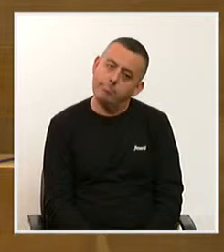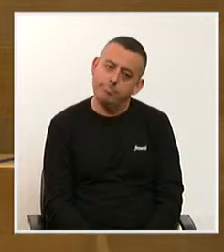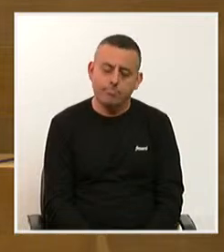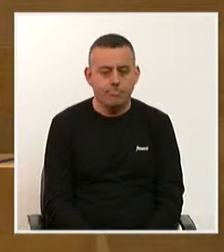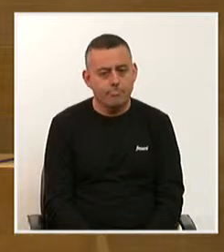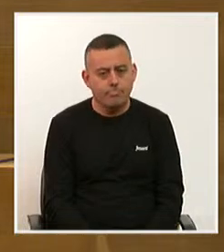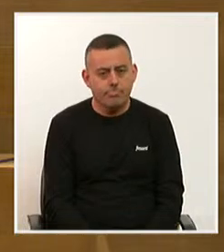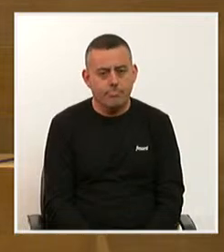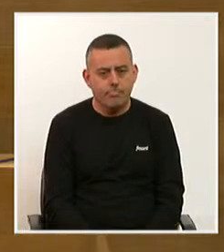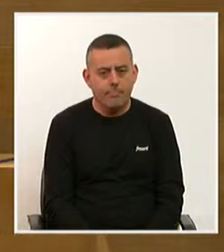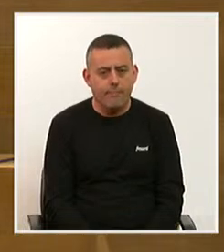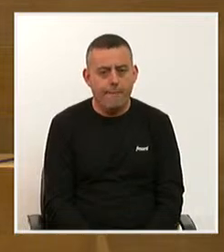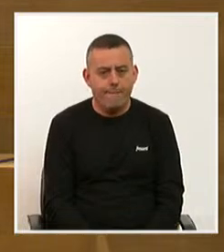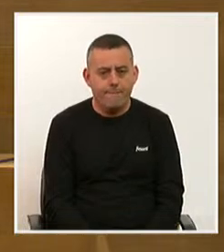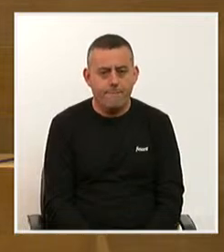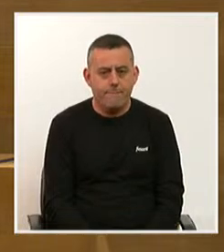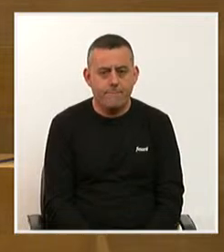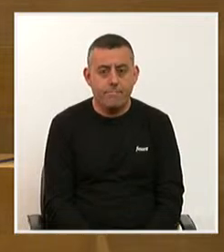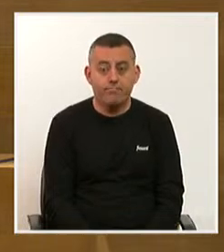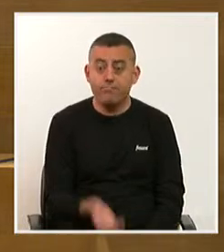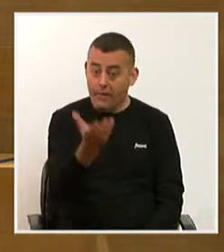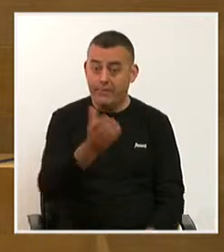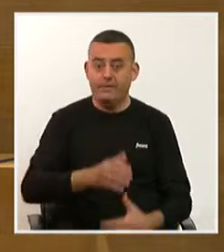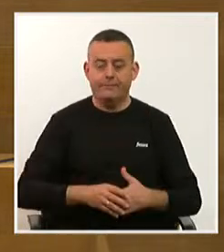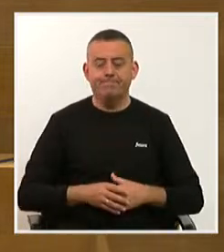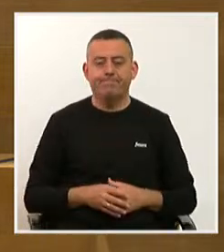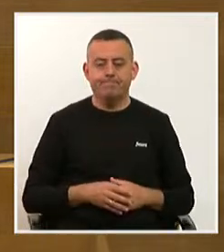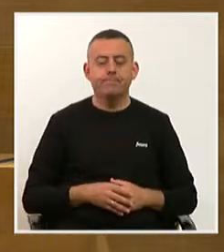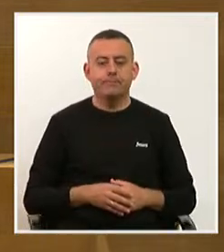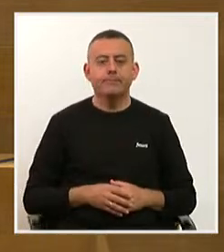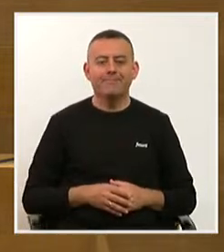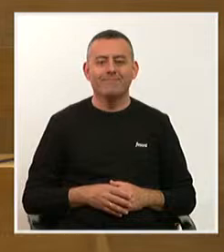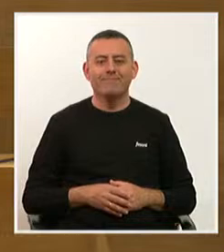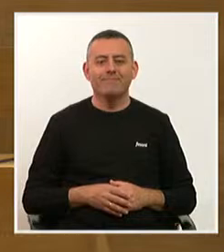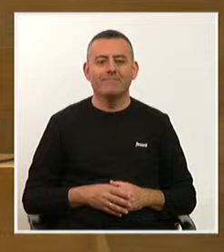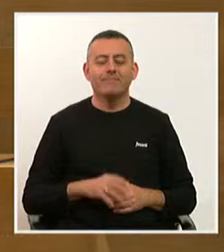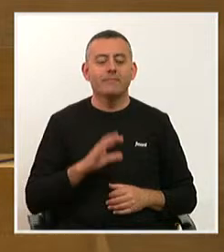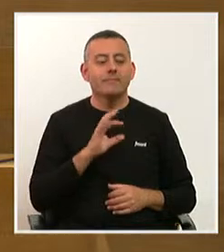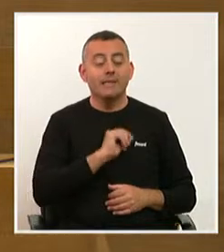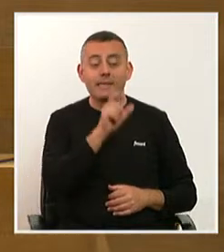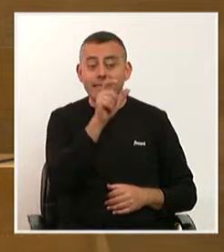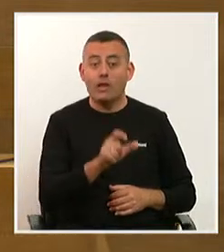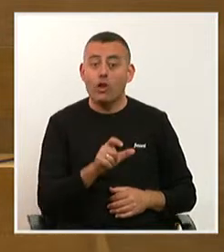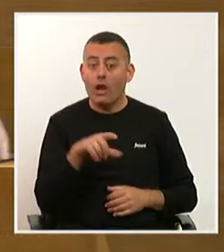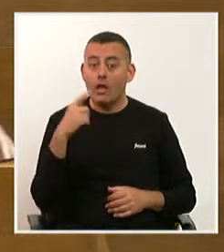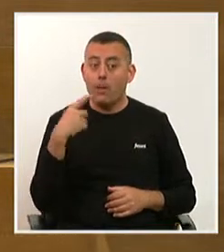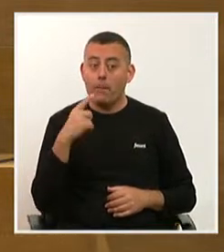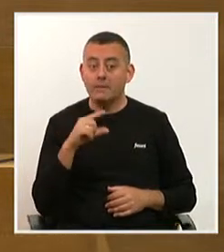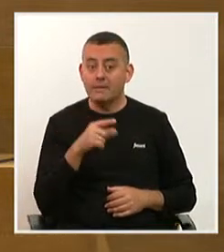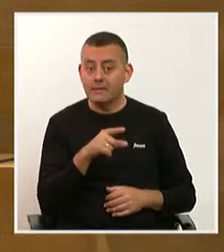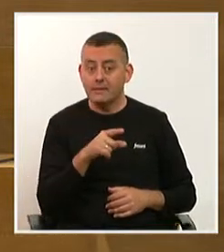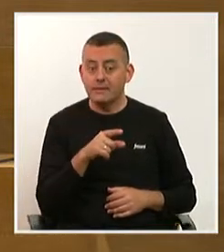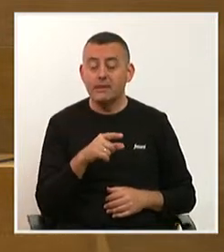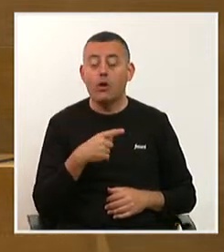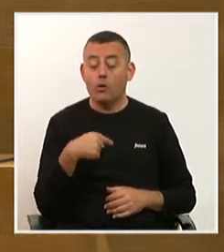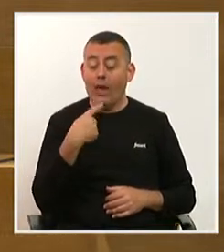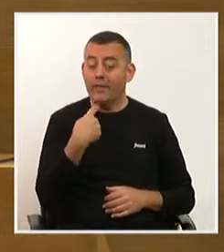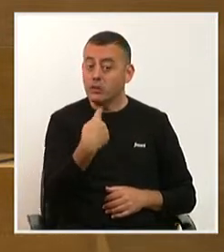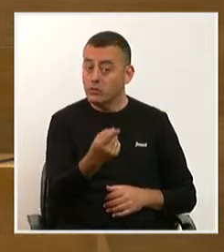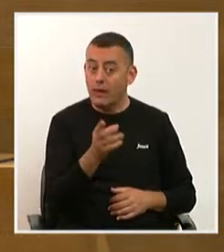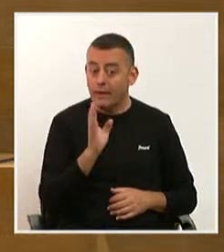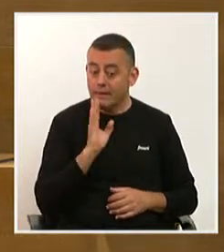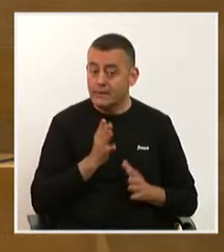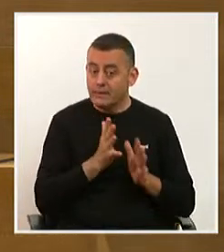fana cuando quiera sí que es que que está gober